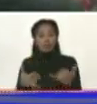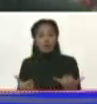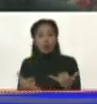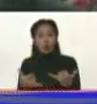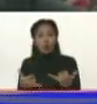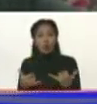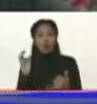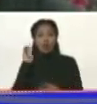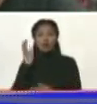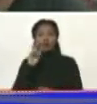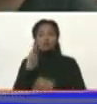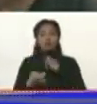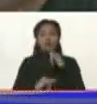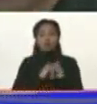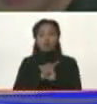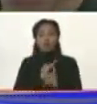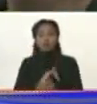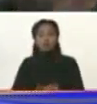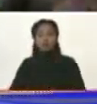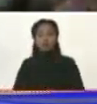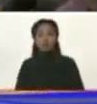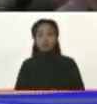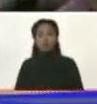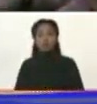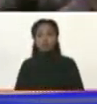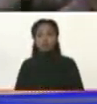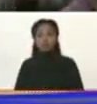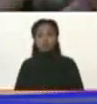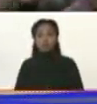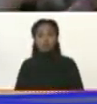en el Congreso Internacional.